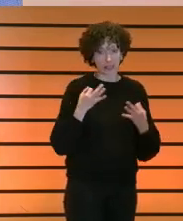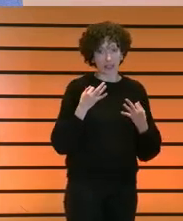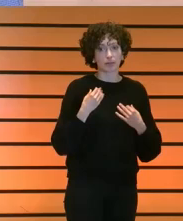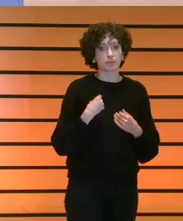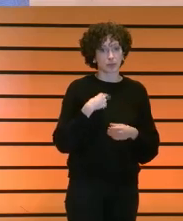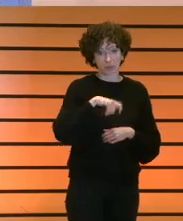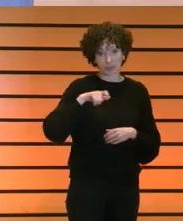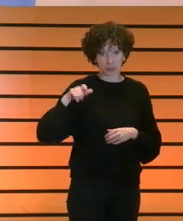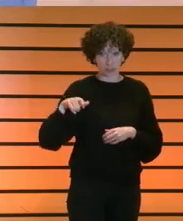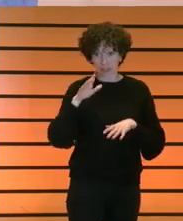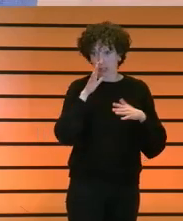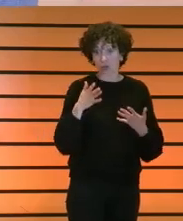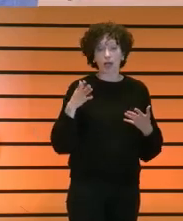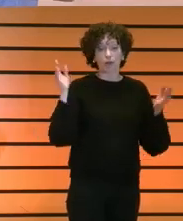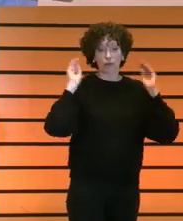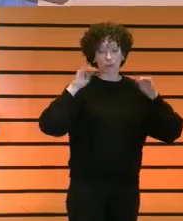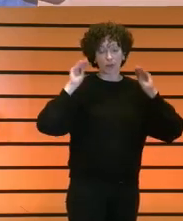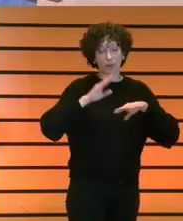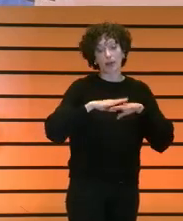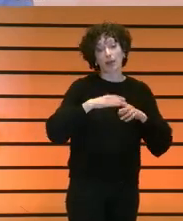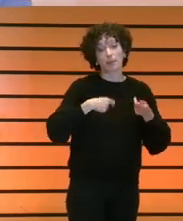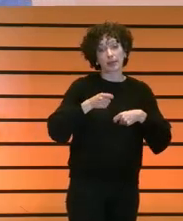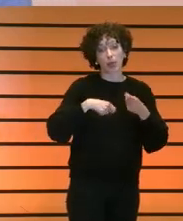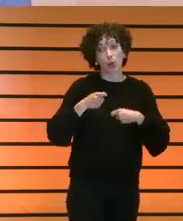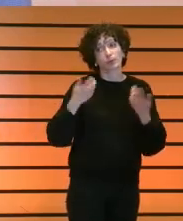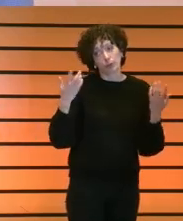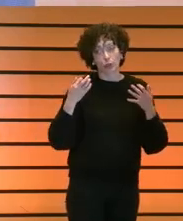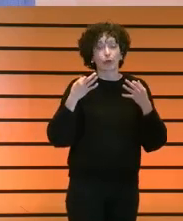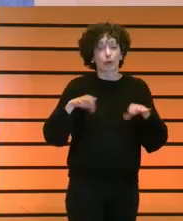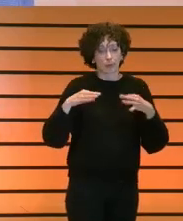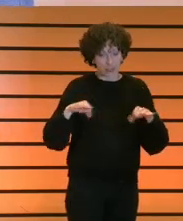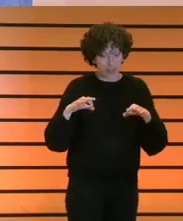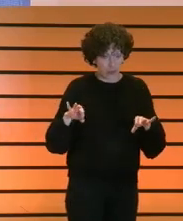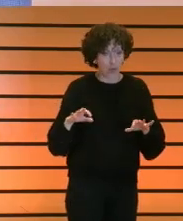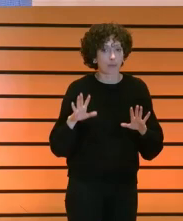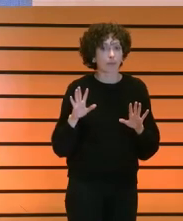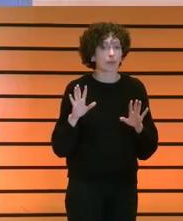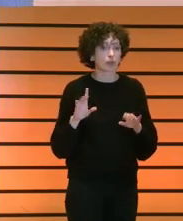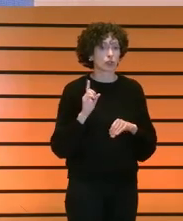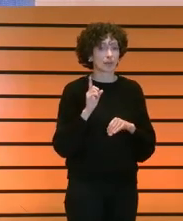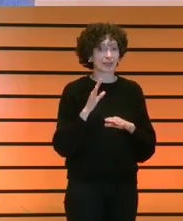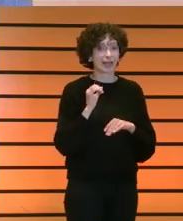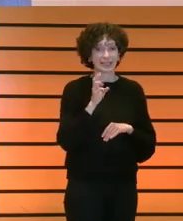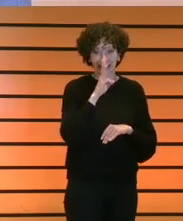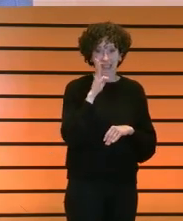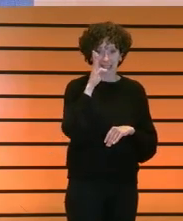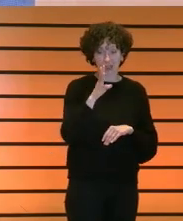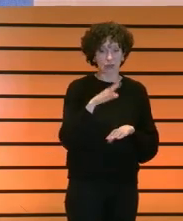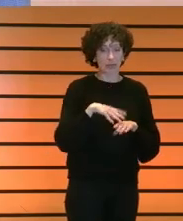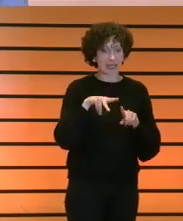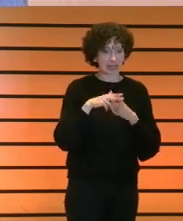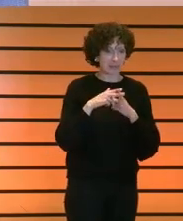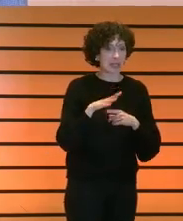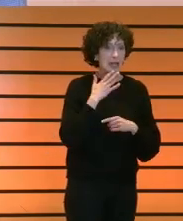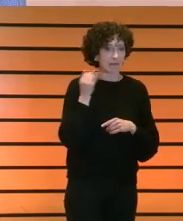el mercado normalizado, si se me permite la expresión, laboral, y que solamente tenemos 3 años para darles de herramientas, de